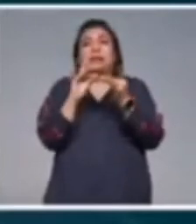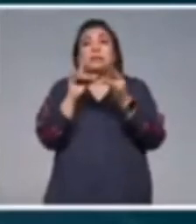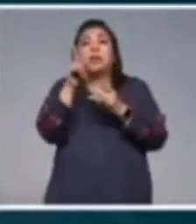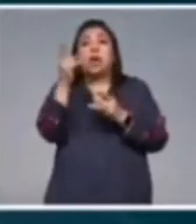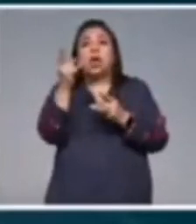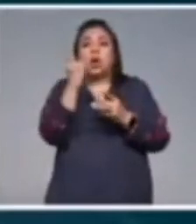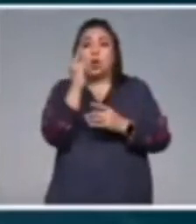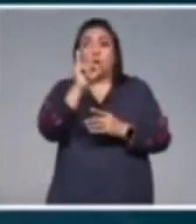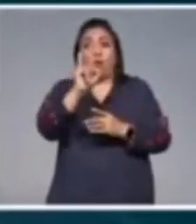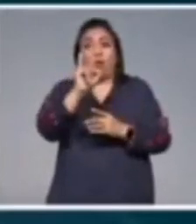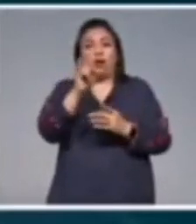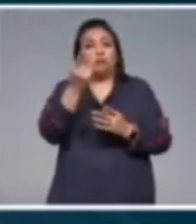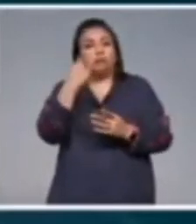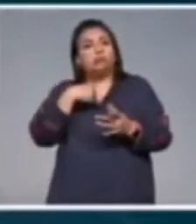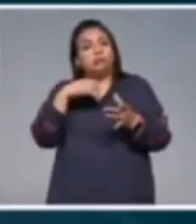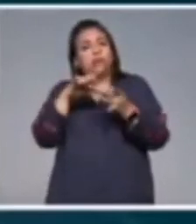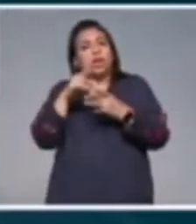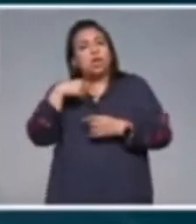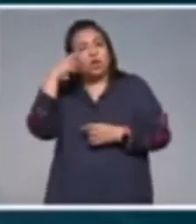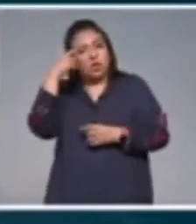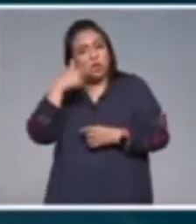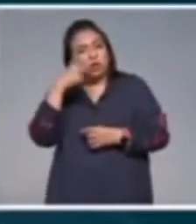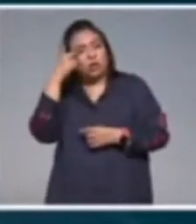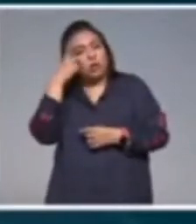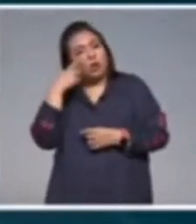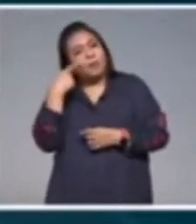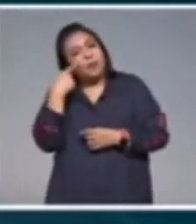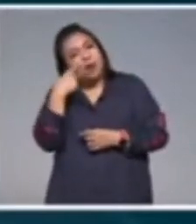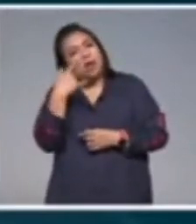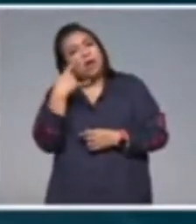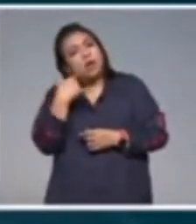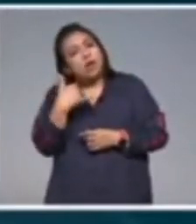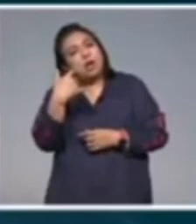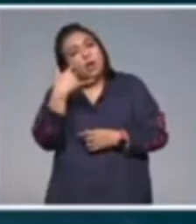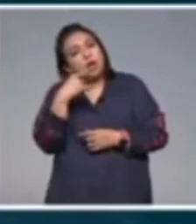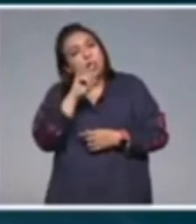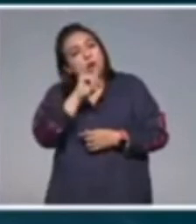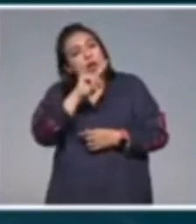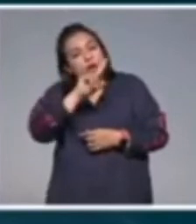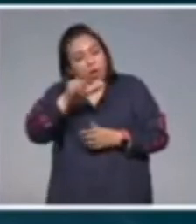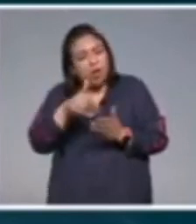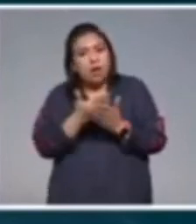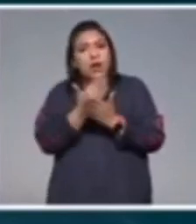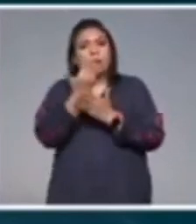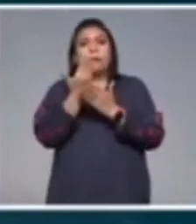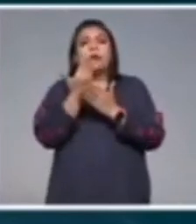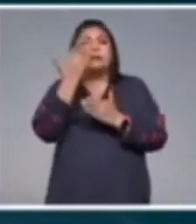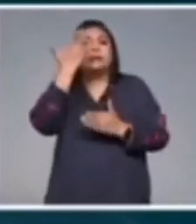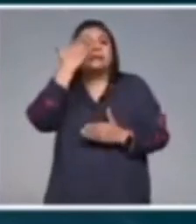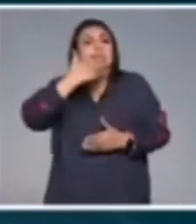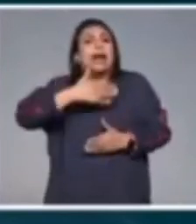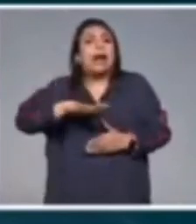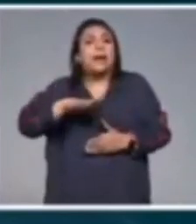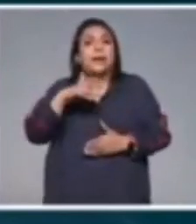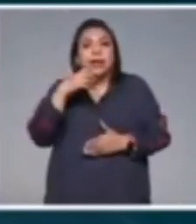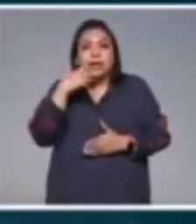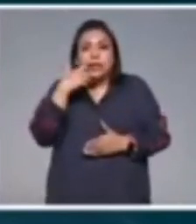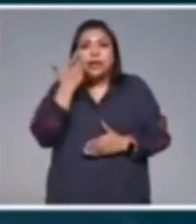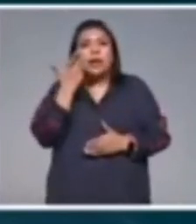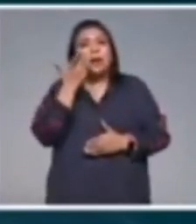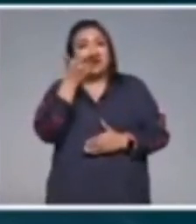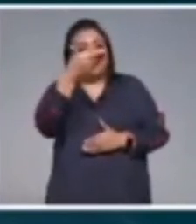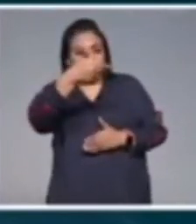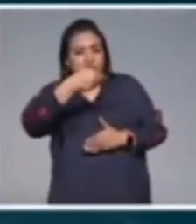cuadro le habla. Y durante la noche él se duerme viendo el cuadro y en la mañana siguiente sabe qué es lo que quiere, le